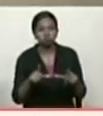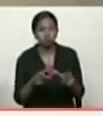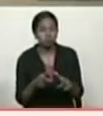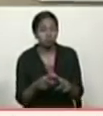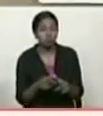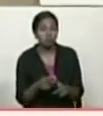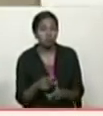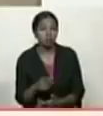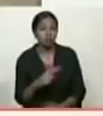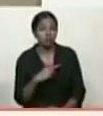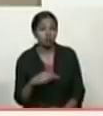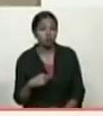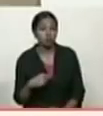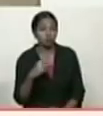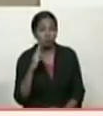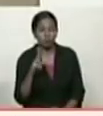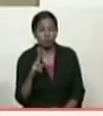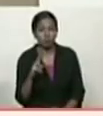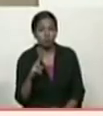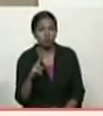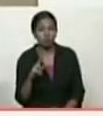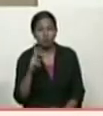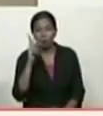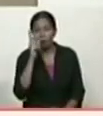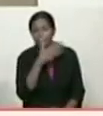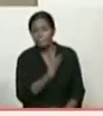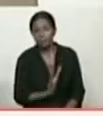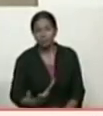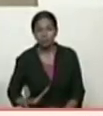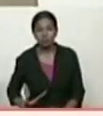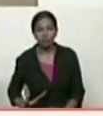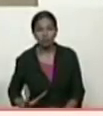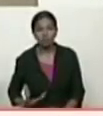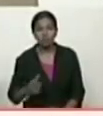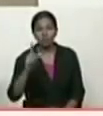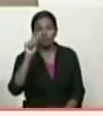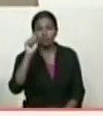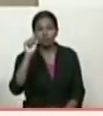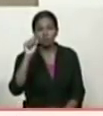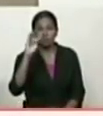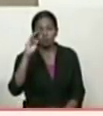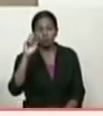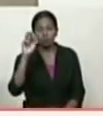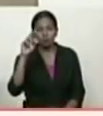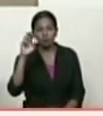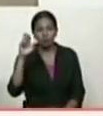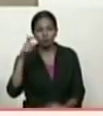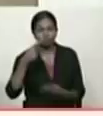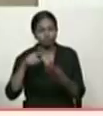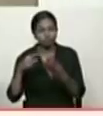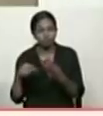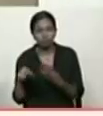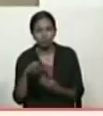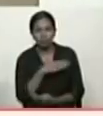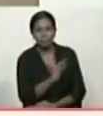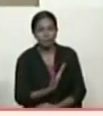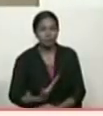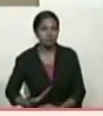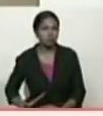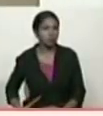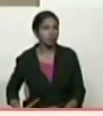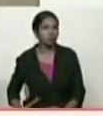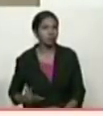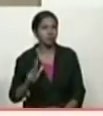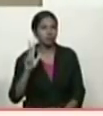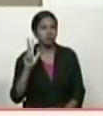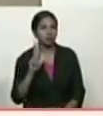propuesta del presidente Tabaré Vázquez, del presidente Andrés Manuel López Obrador, de la CARICOM. En este